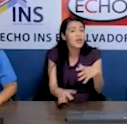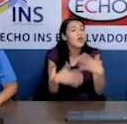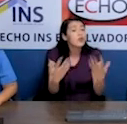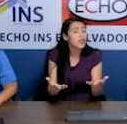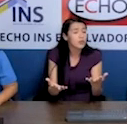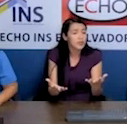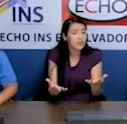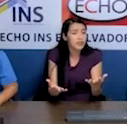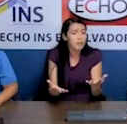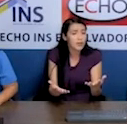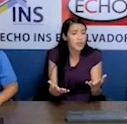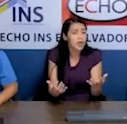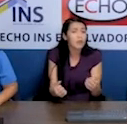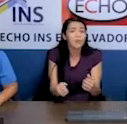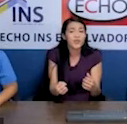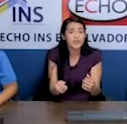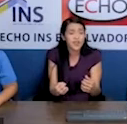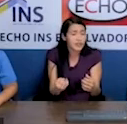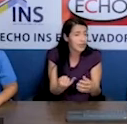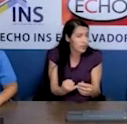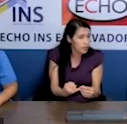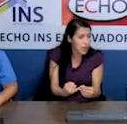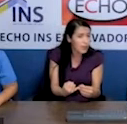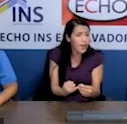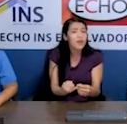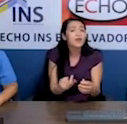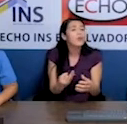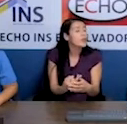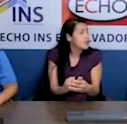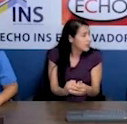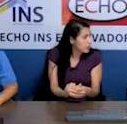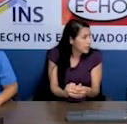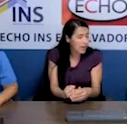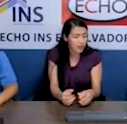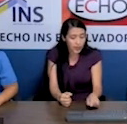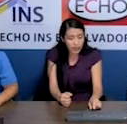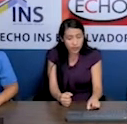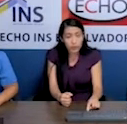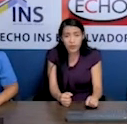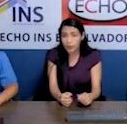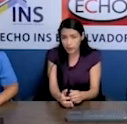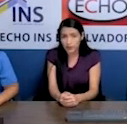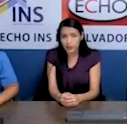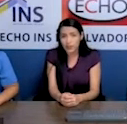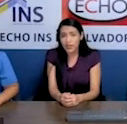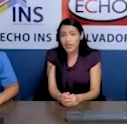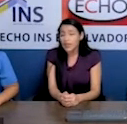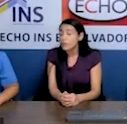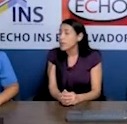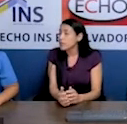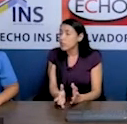me llegan otras opciones terapéuticas, como puede ser la radioterapia o la cirugía. Eso es muy